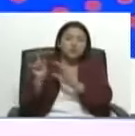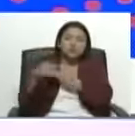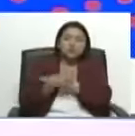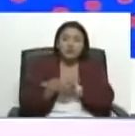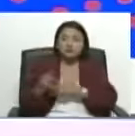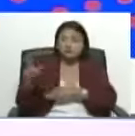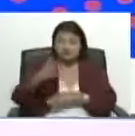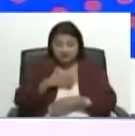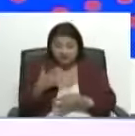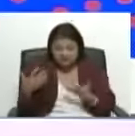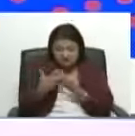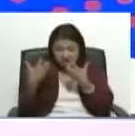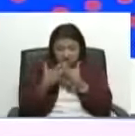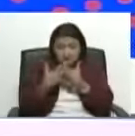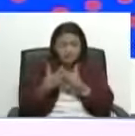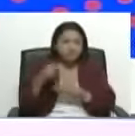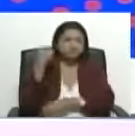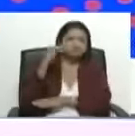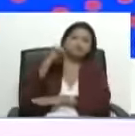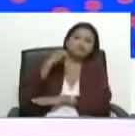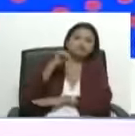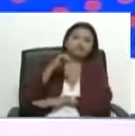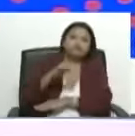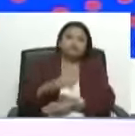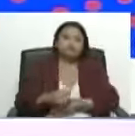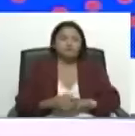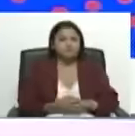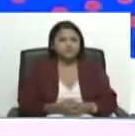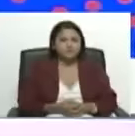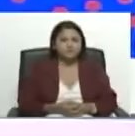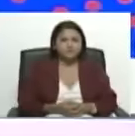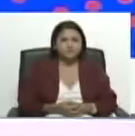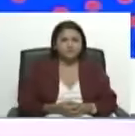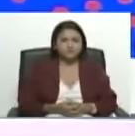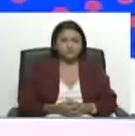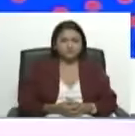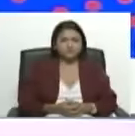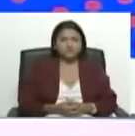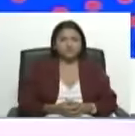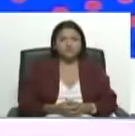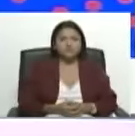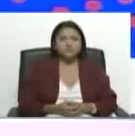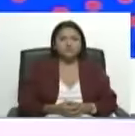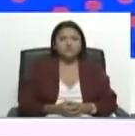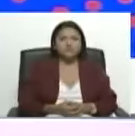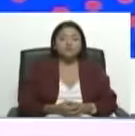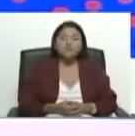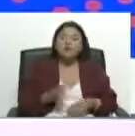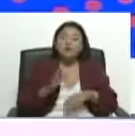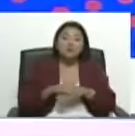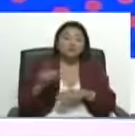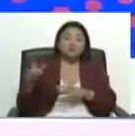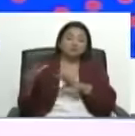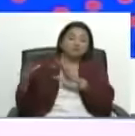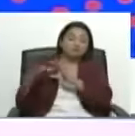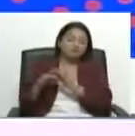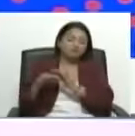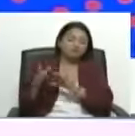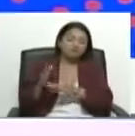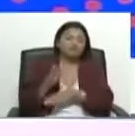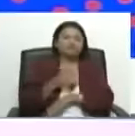impulsado por motivos crematísticos por la ExxonMobil y